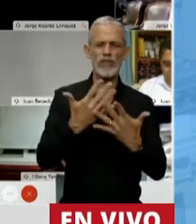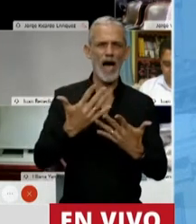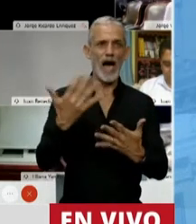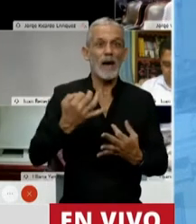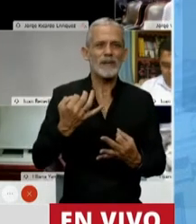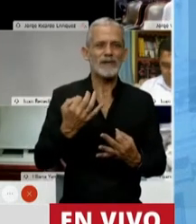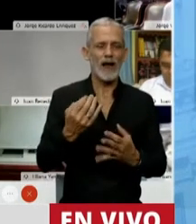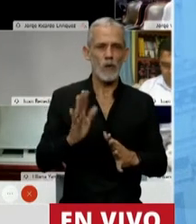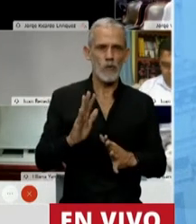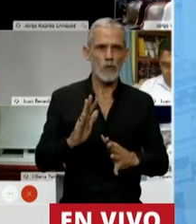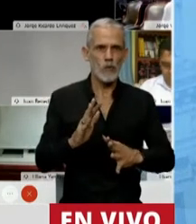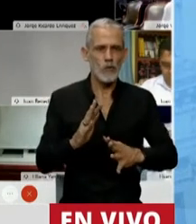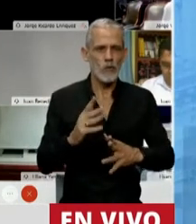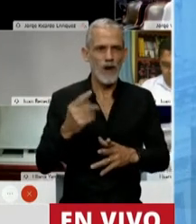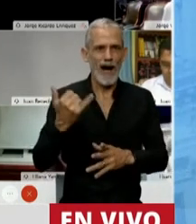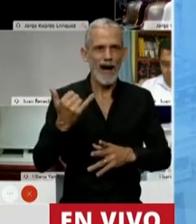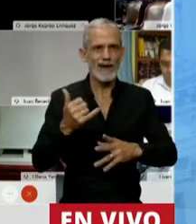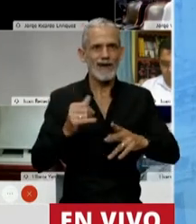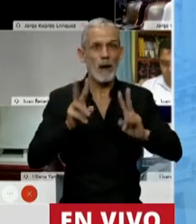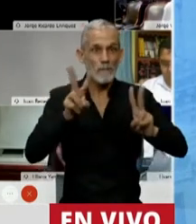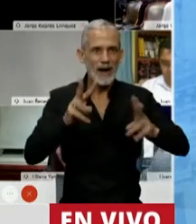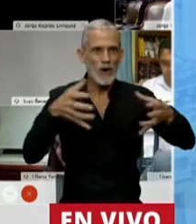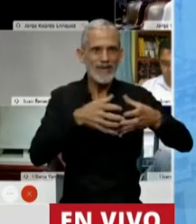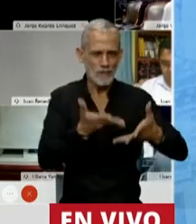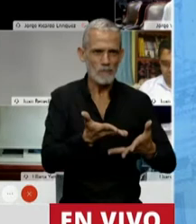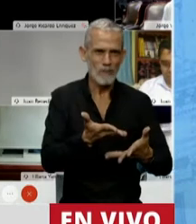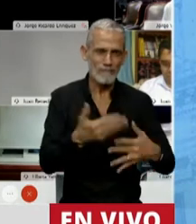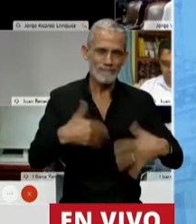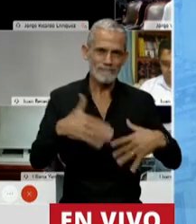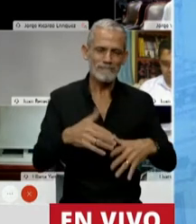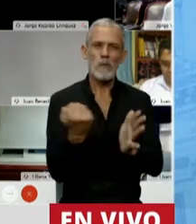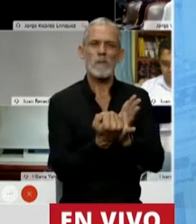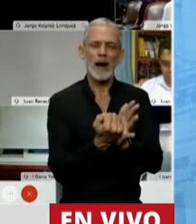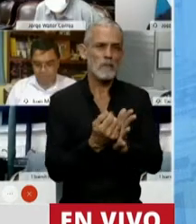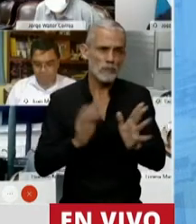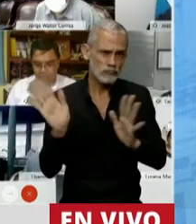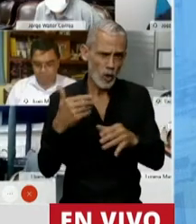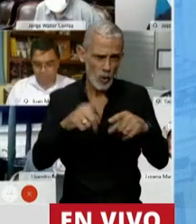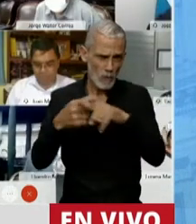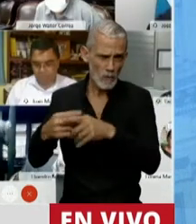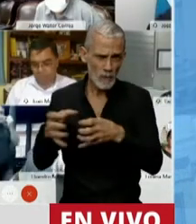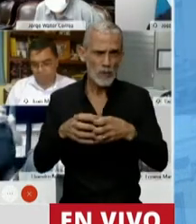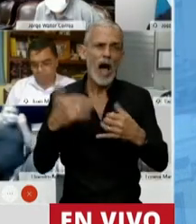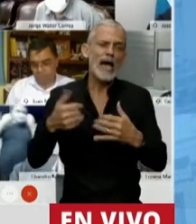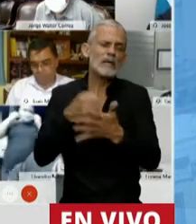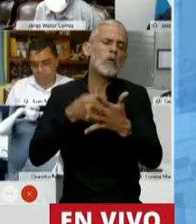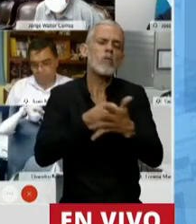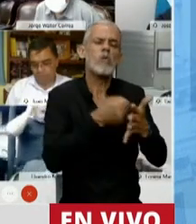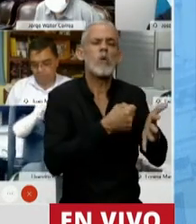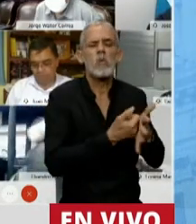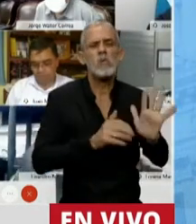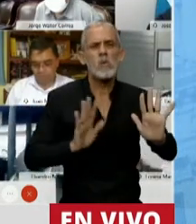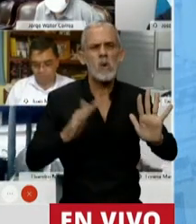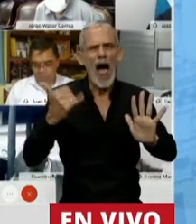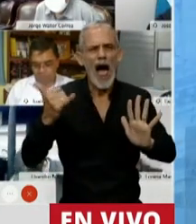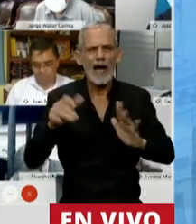una fuerte consigna doctrinaria desde el peronismo, pero bueno, todos los partidos políticos tienen militantes